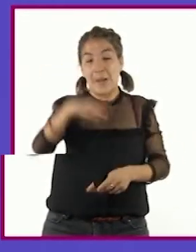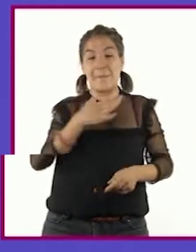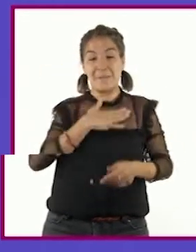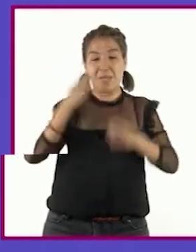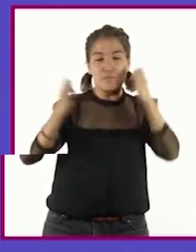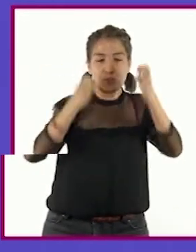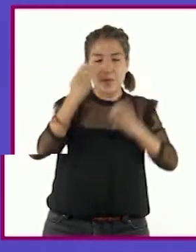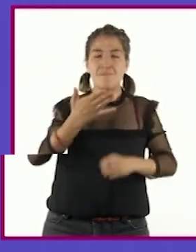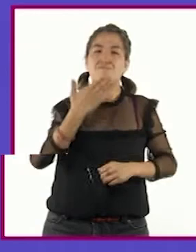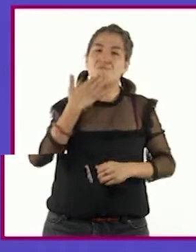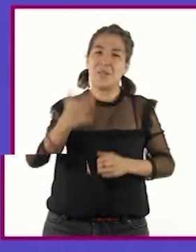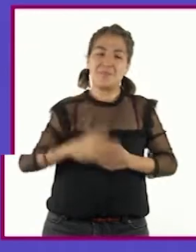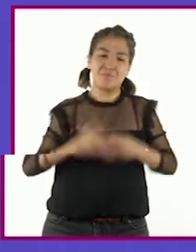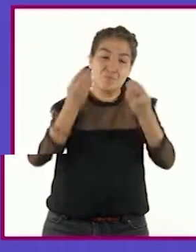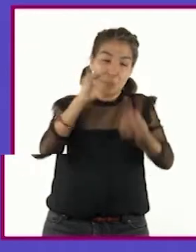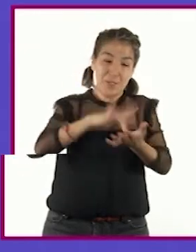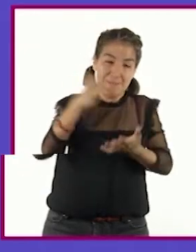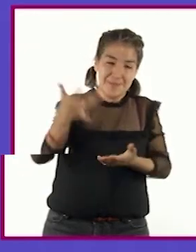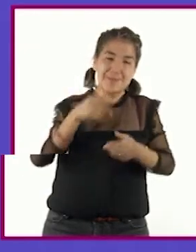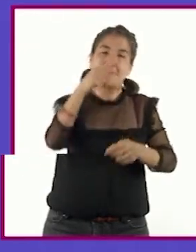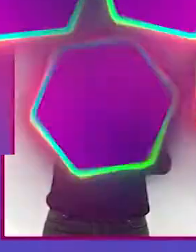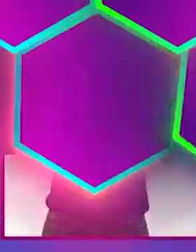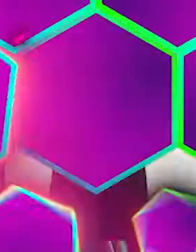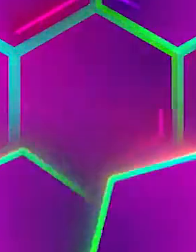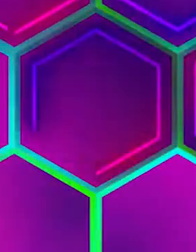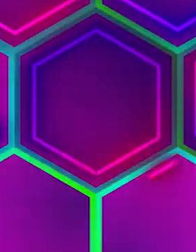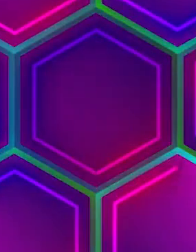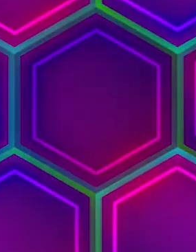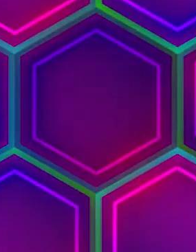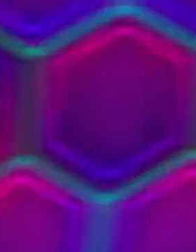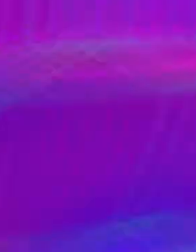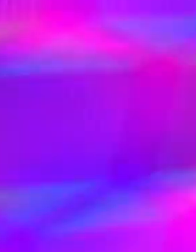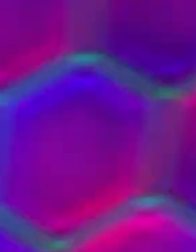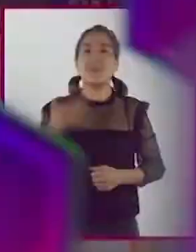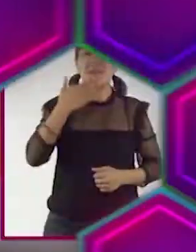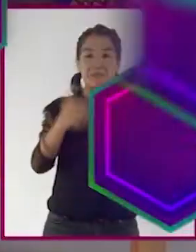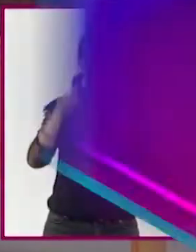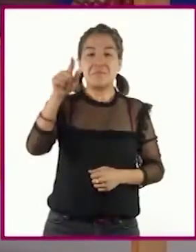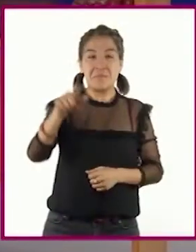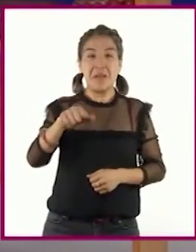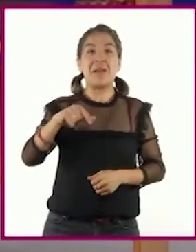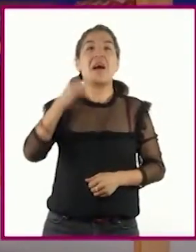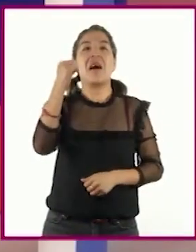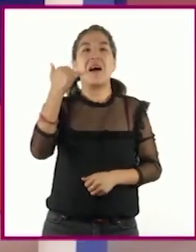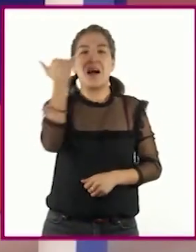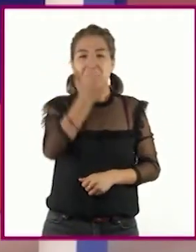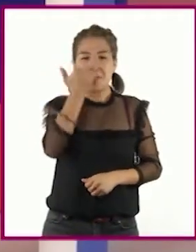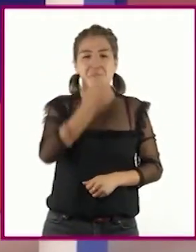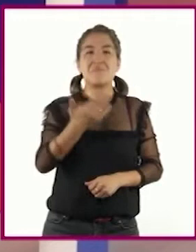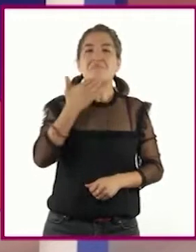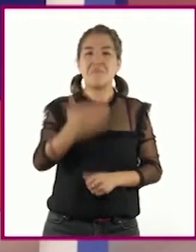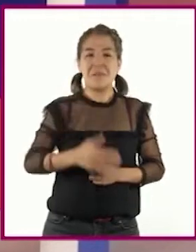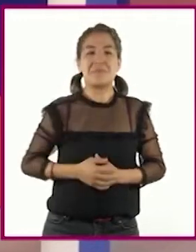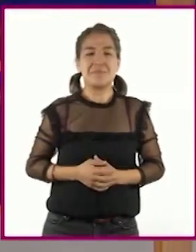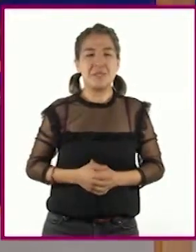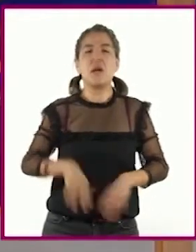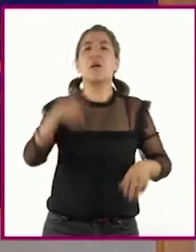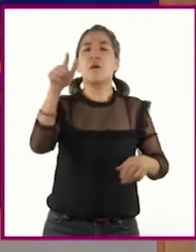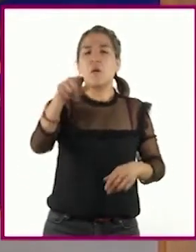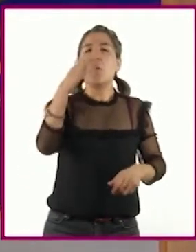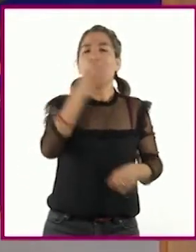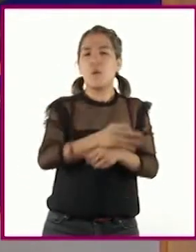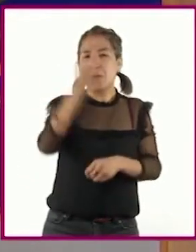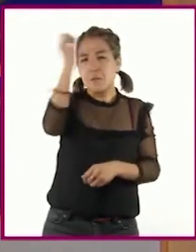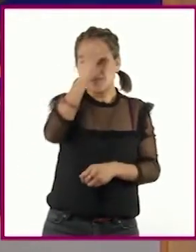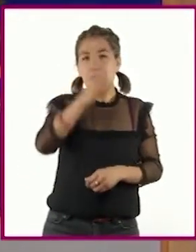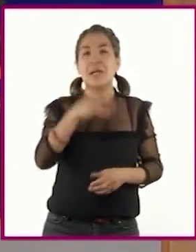sea todo un éxito. Muchísimas gracias por su atención. ¡Qué diligente alumno! ¿No crees? ¿Qué te parece